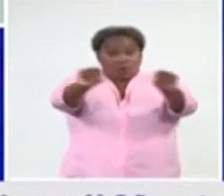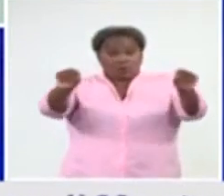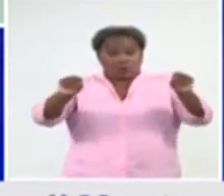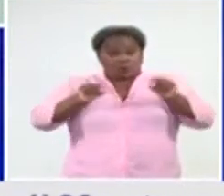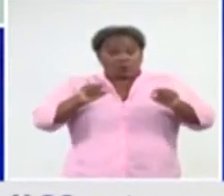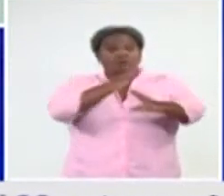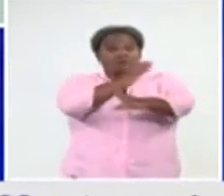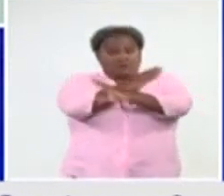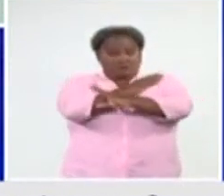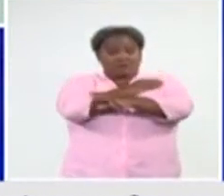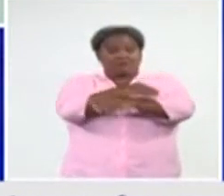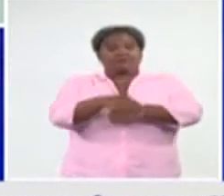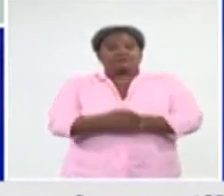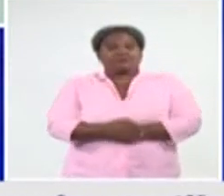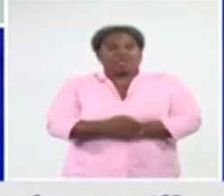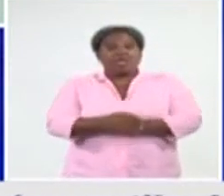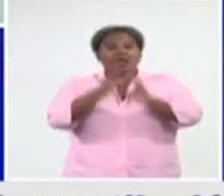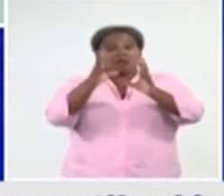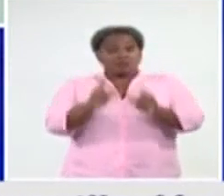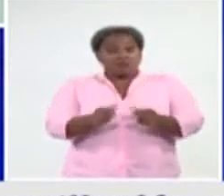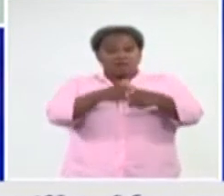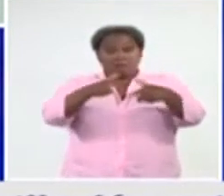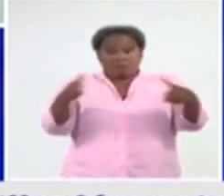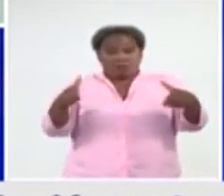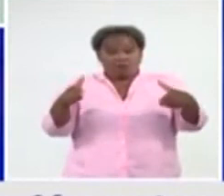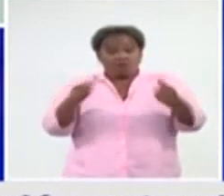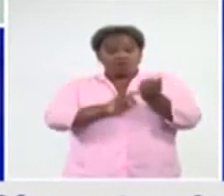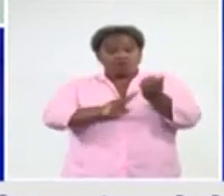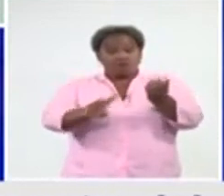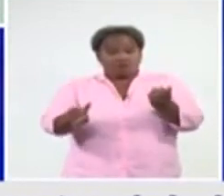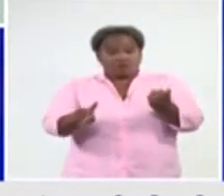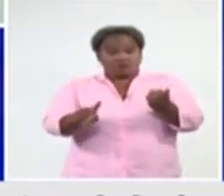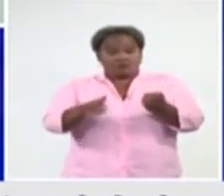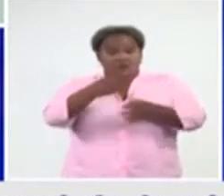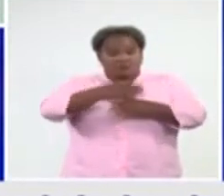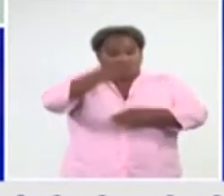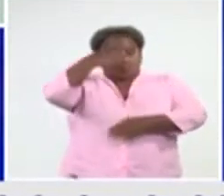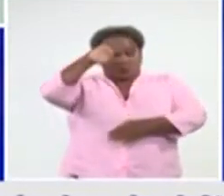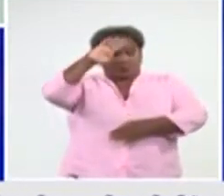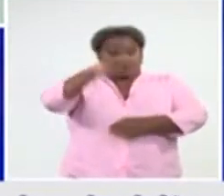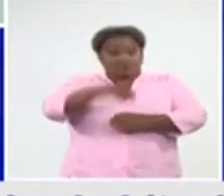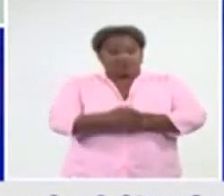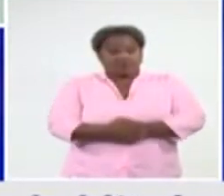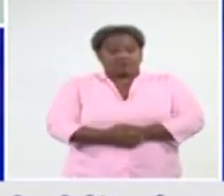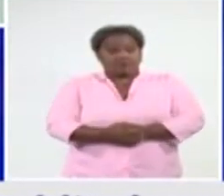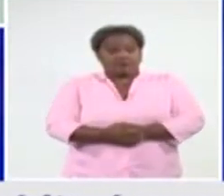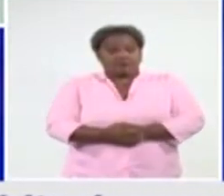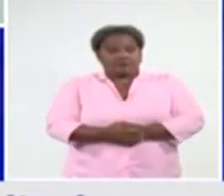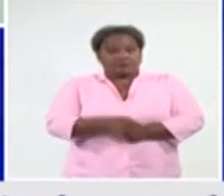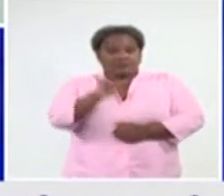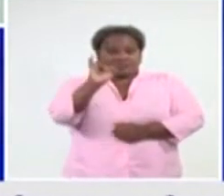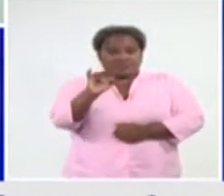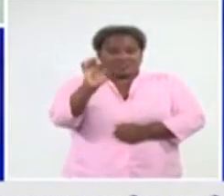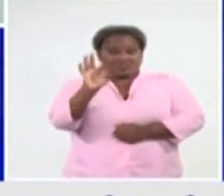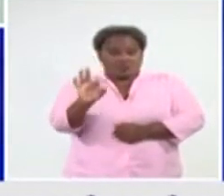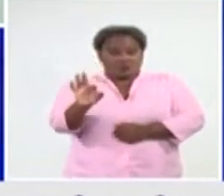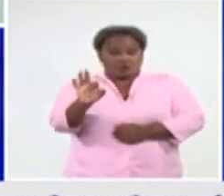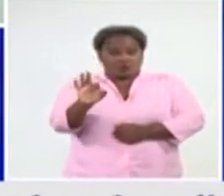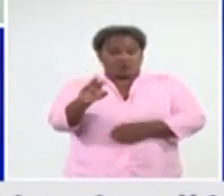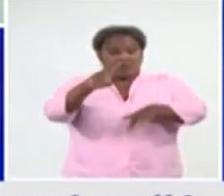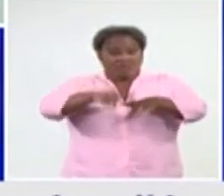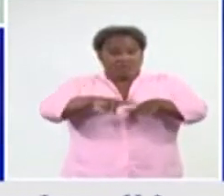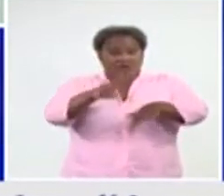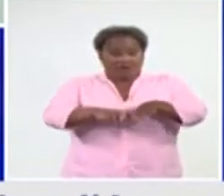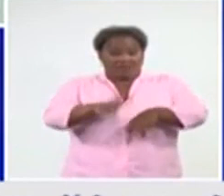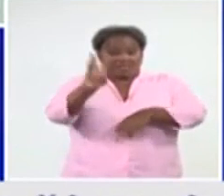Las cifras mayores de eventos activos, la provincia de Santiago de Cuba con 68, La Habana